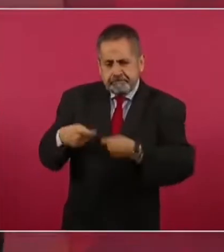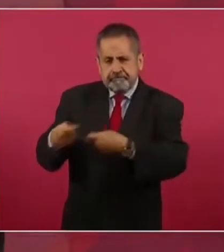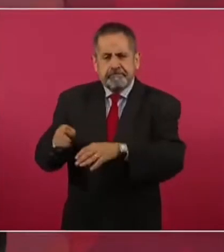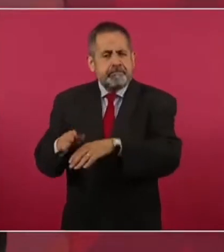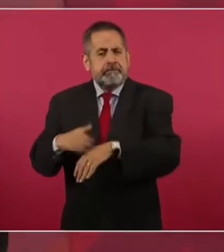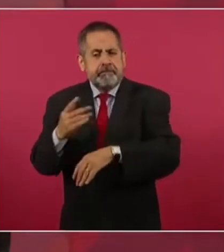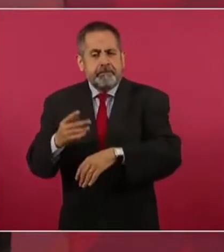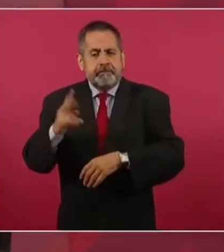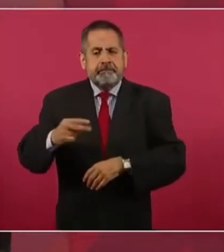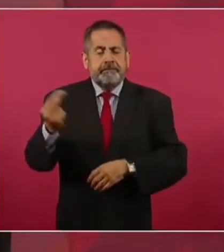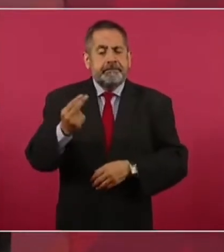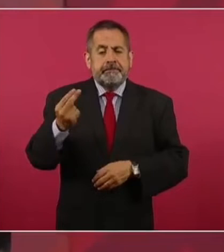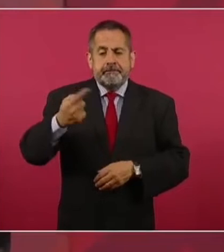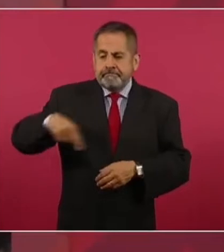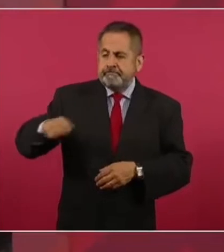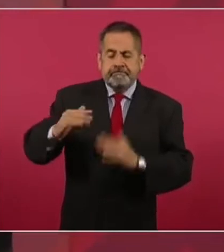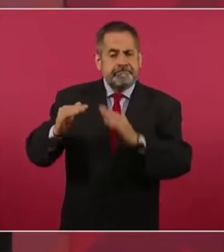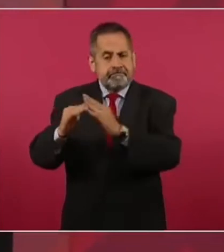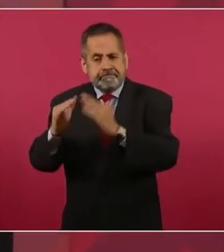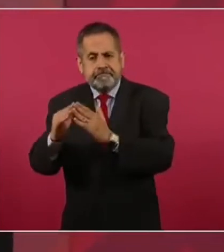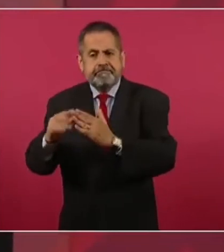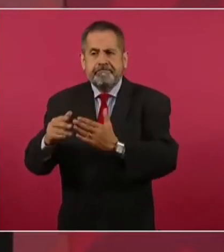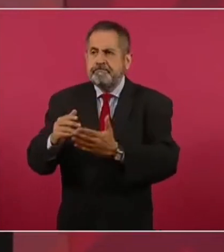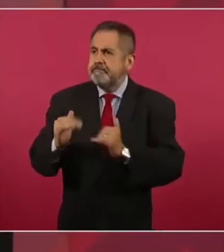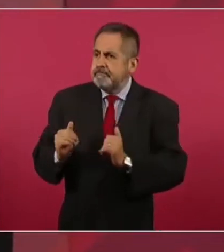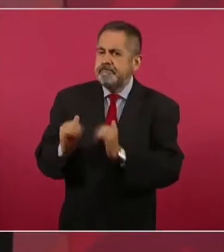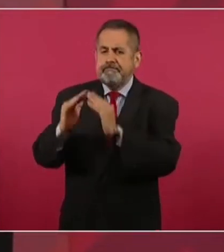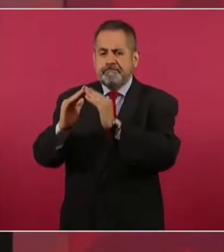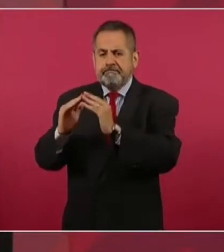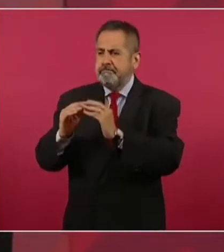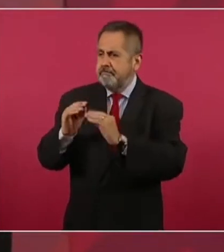porque necesitamos que tengan sus casas